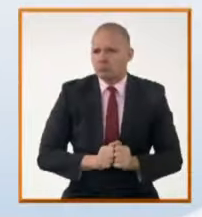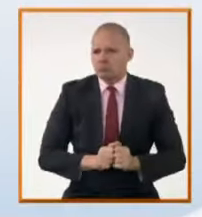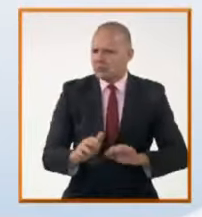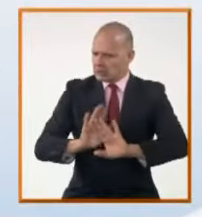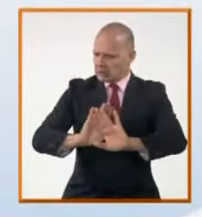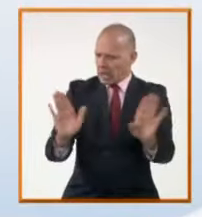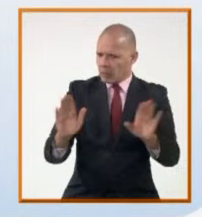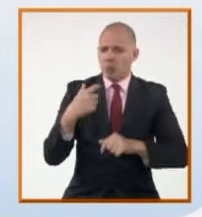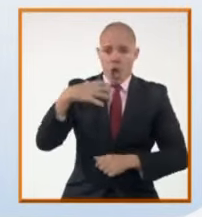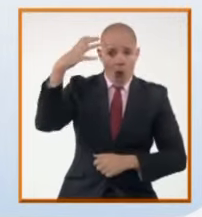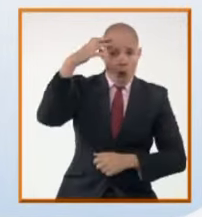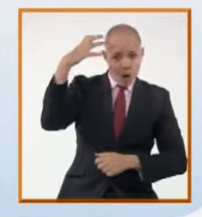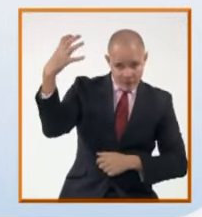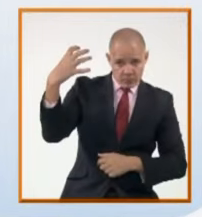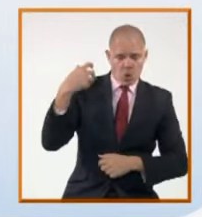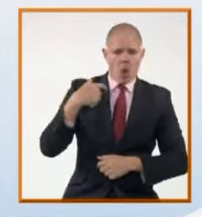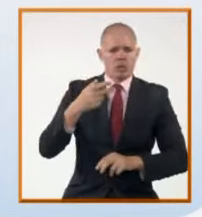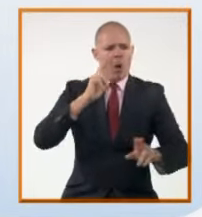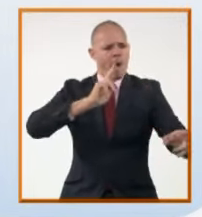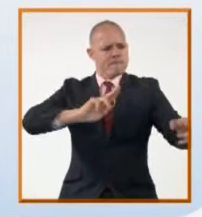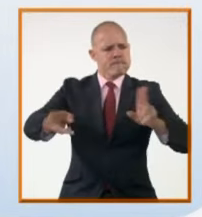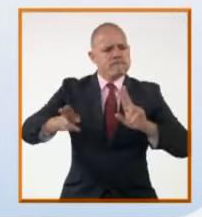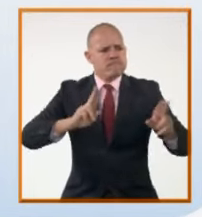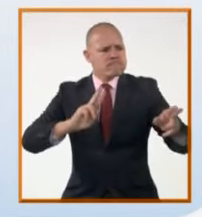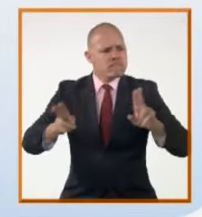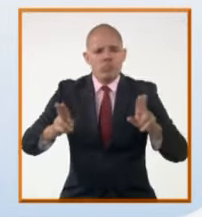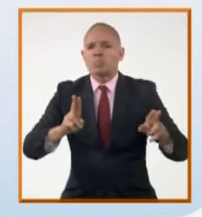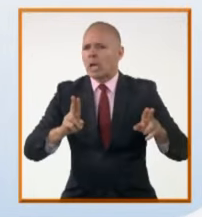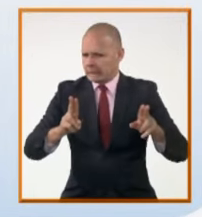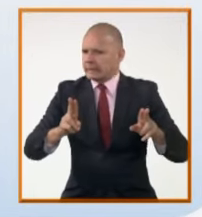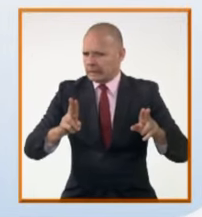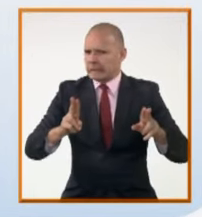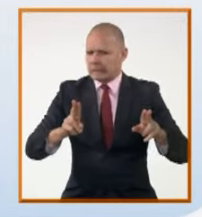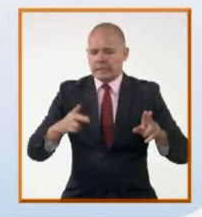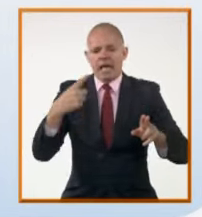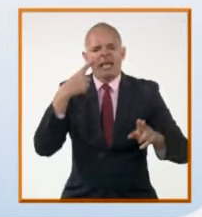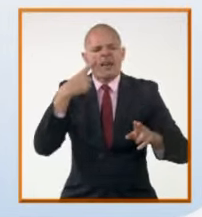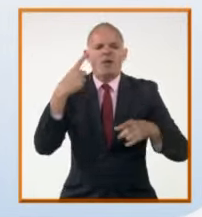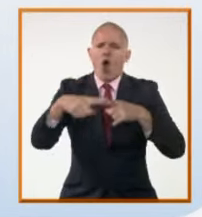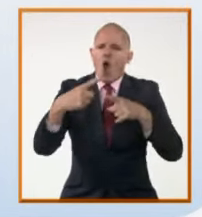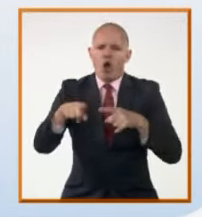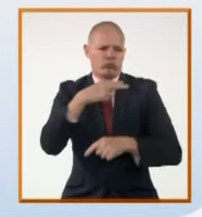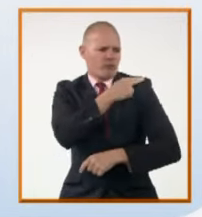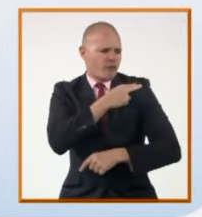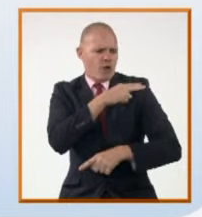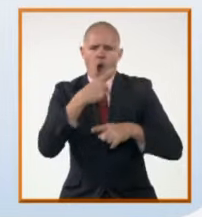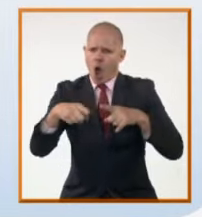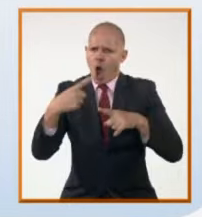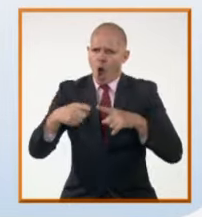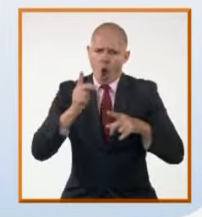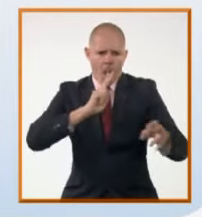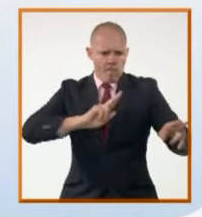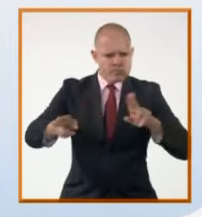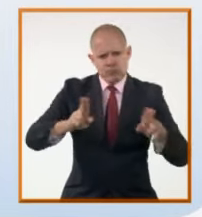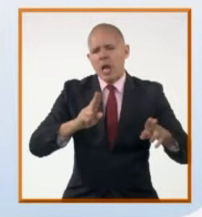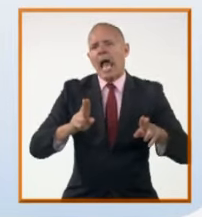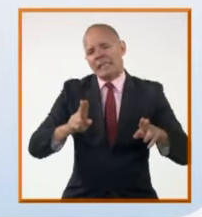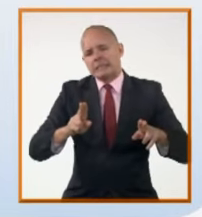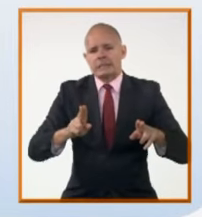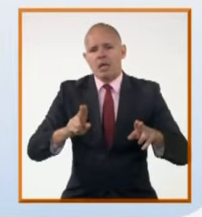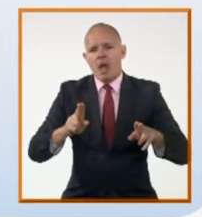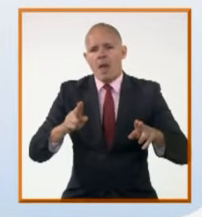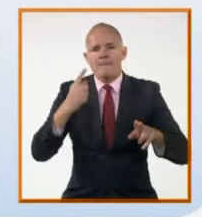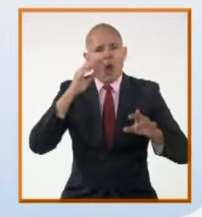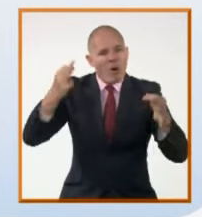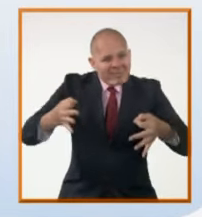con formalidad, lo que se manifiesta desde el nivel central, los organismos de la Administración Central de Estado, pasando